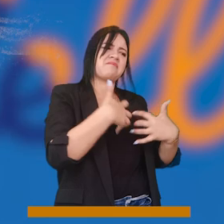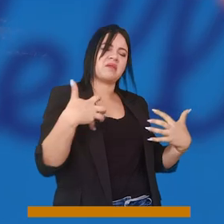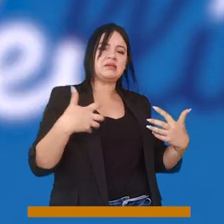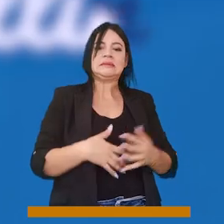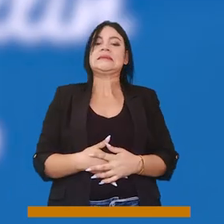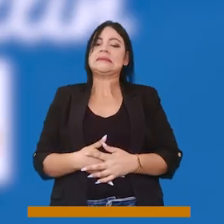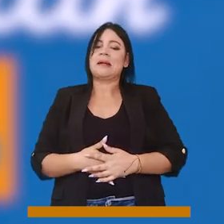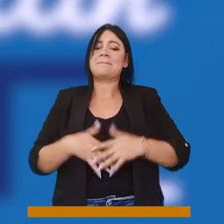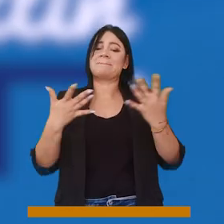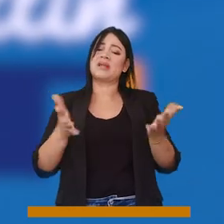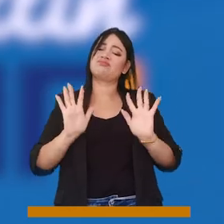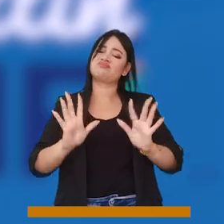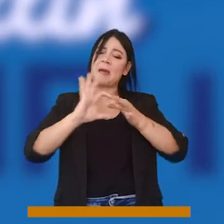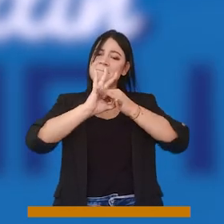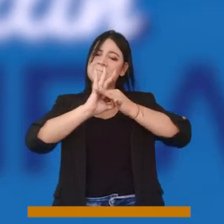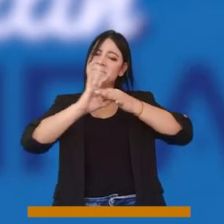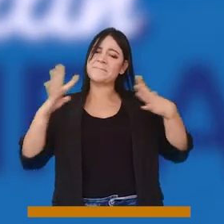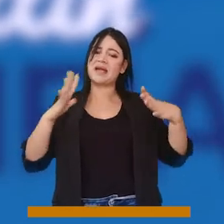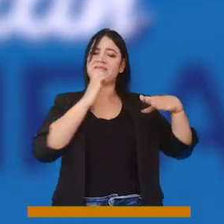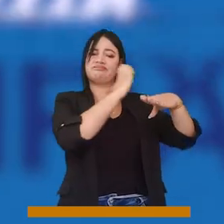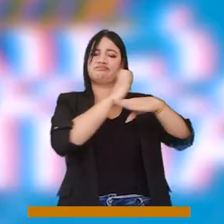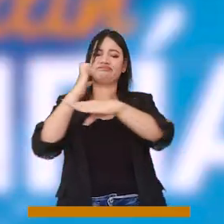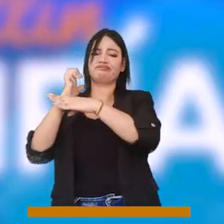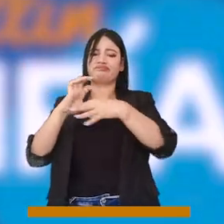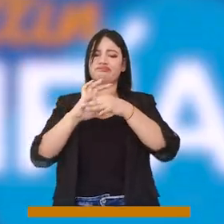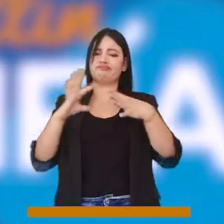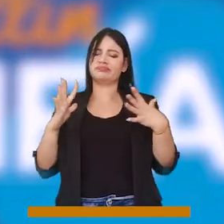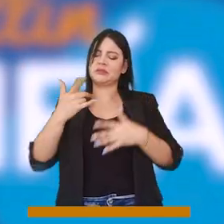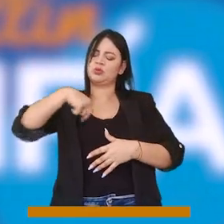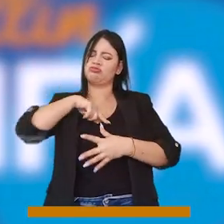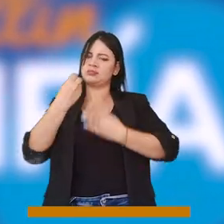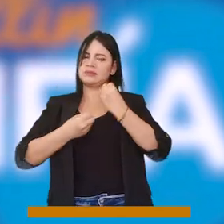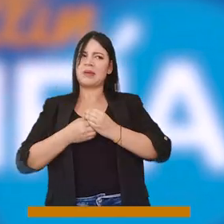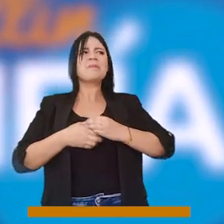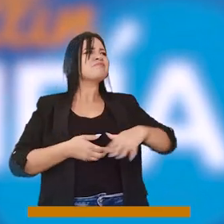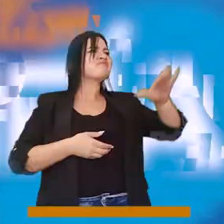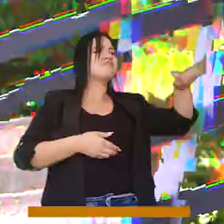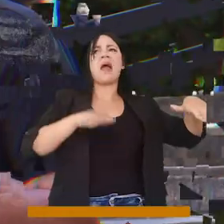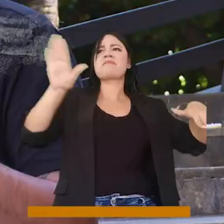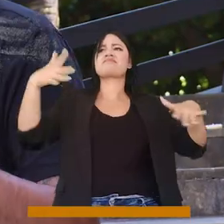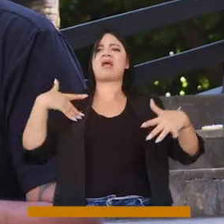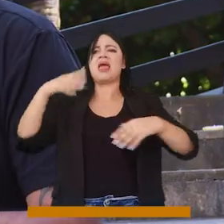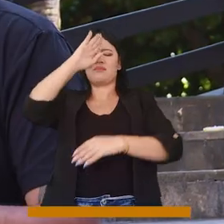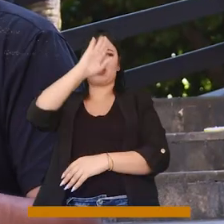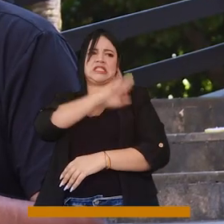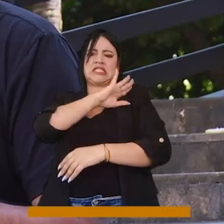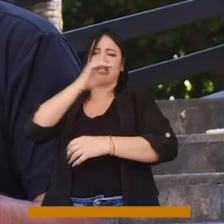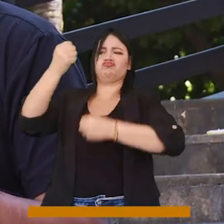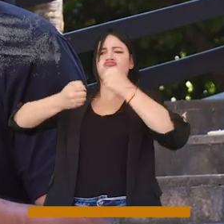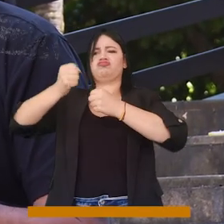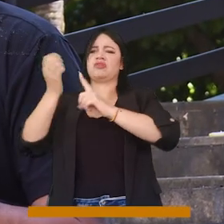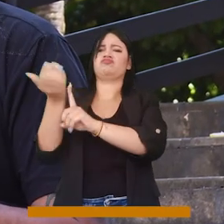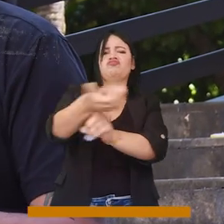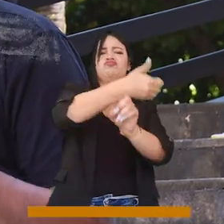una desarticulación, tristemente, por parte de esas entidades. ¿Qué hicimos nosotros? Logramos gestionar la patrulla de la Inspección